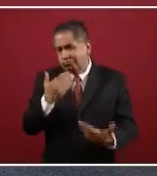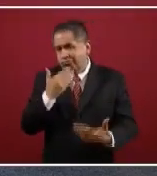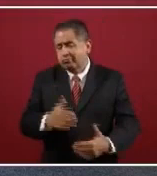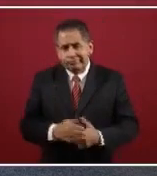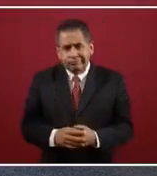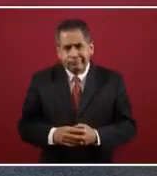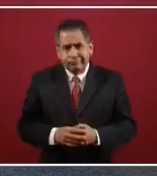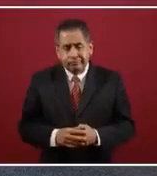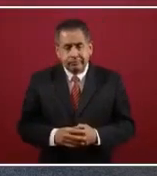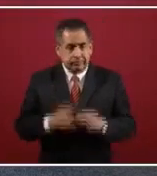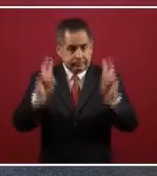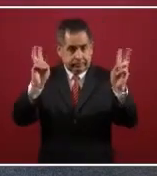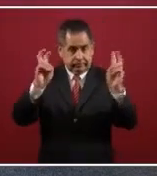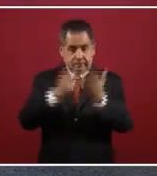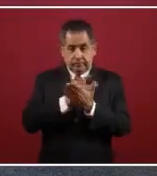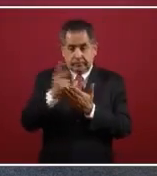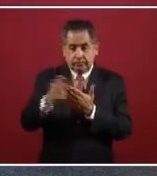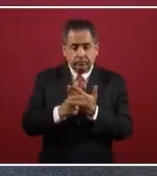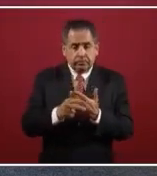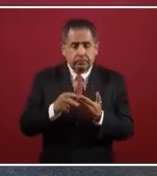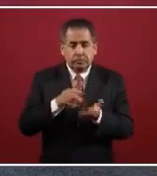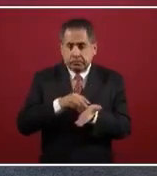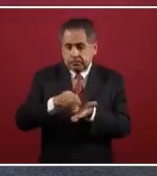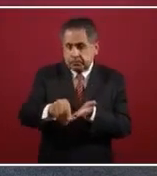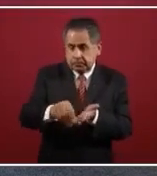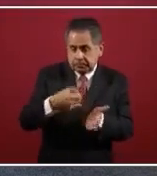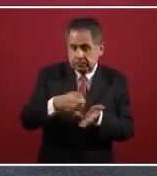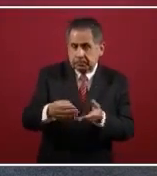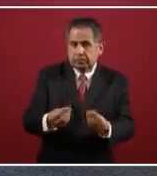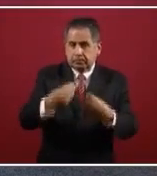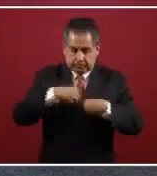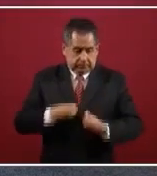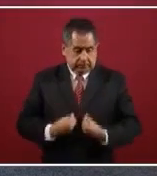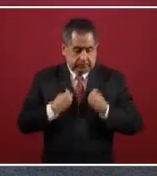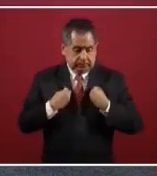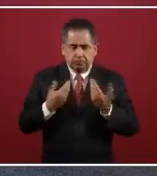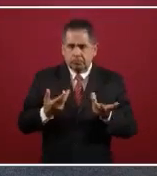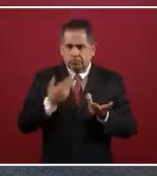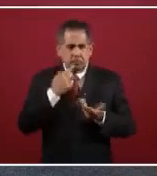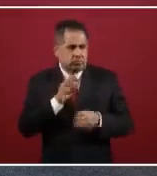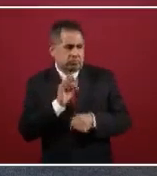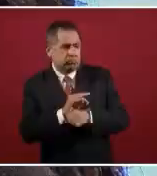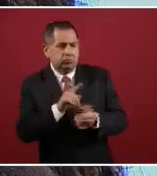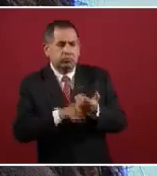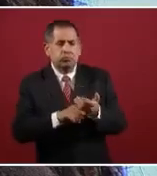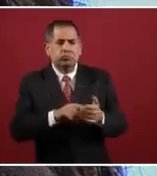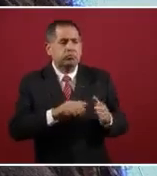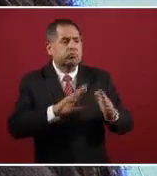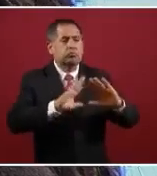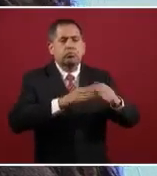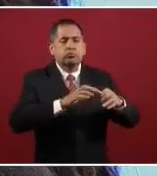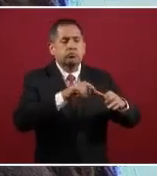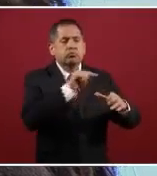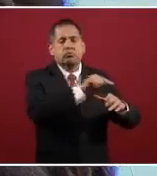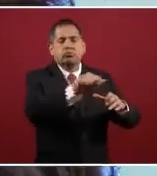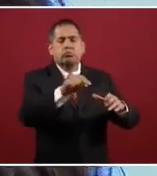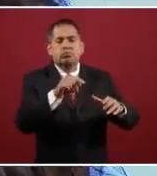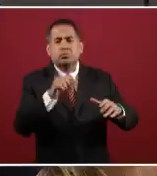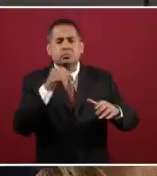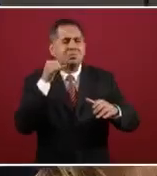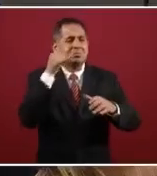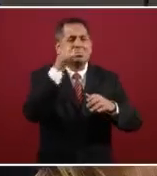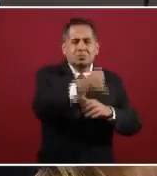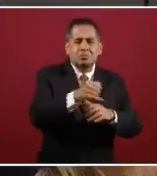Vida, pues apuesta por la regeneración de los ejidos, de las comunidades y de los territorios rurales.